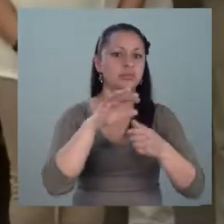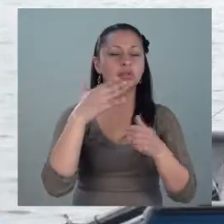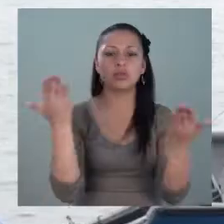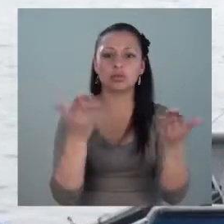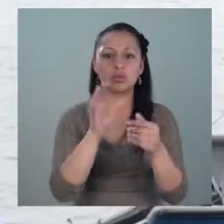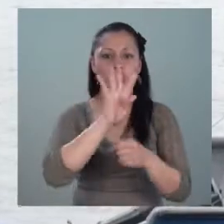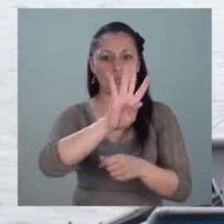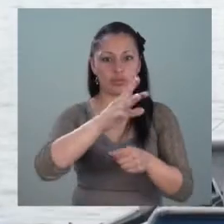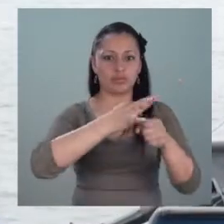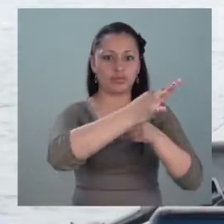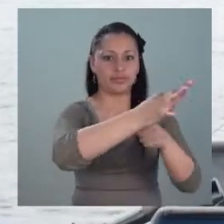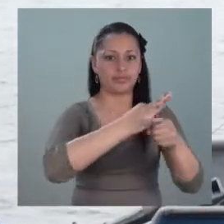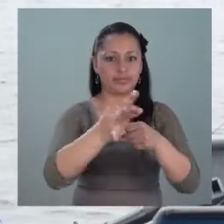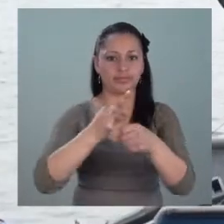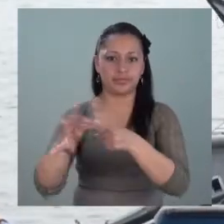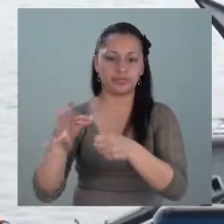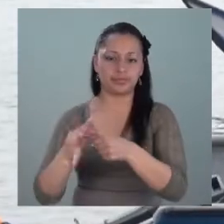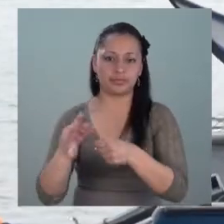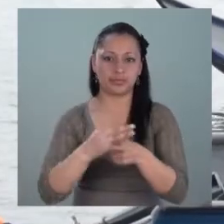a cubrir 4 municipios